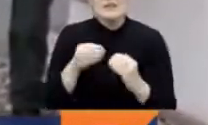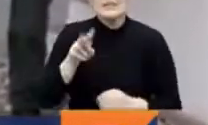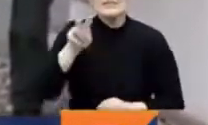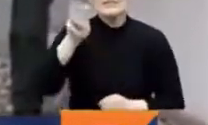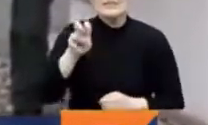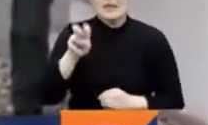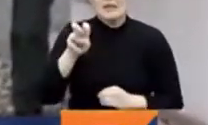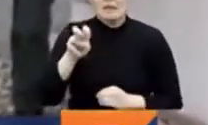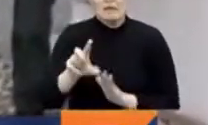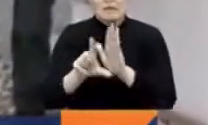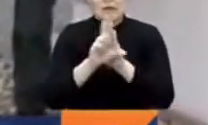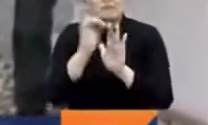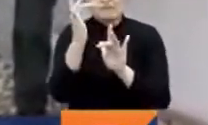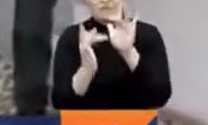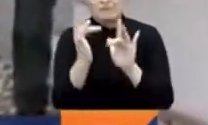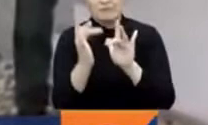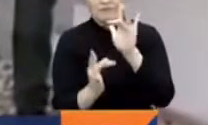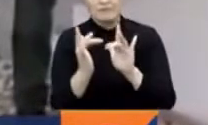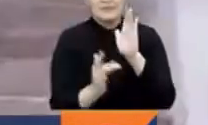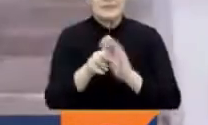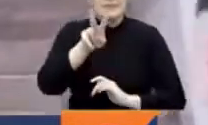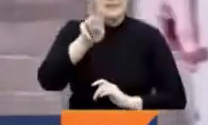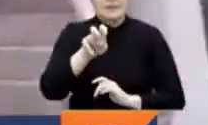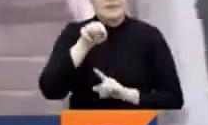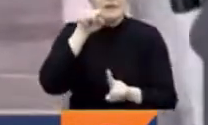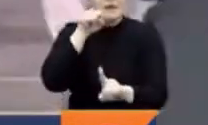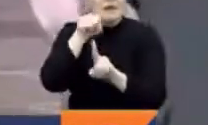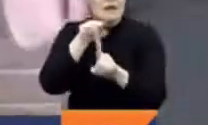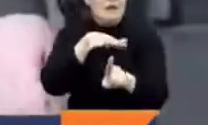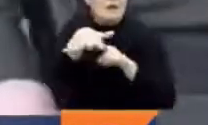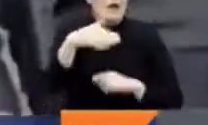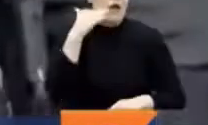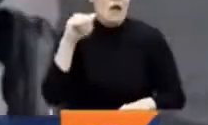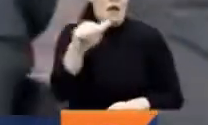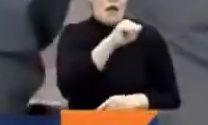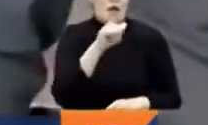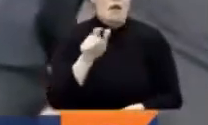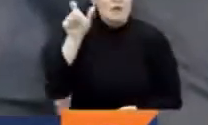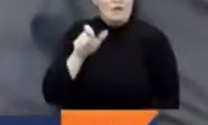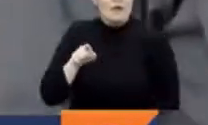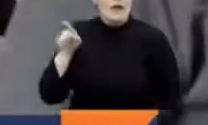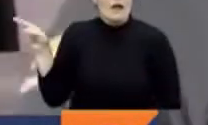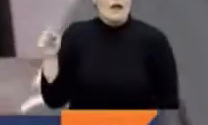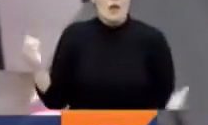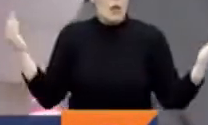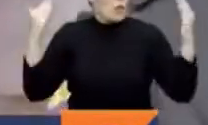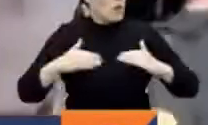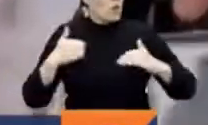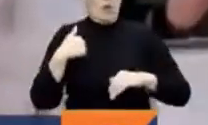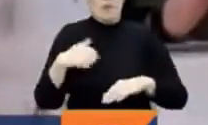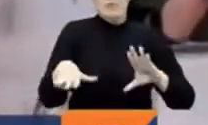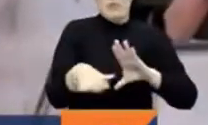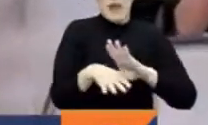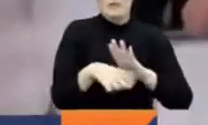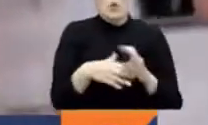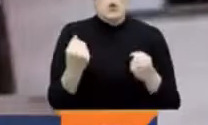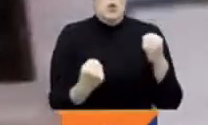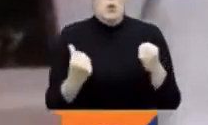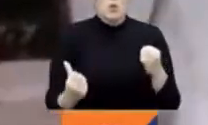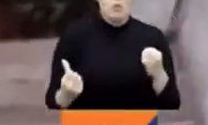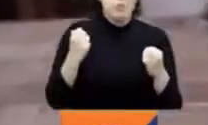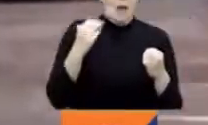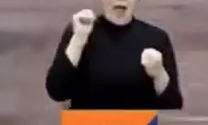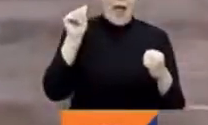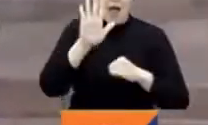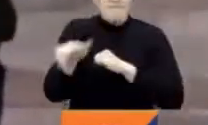más cometidos a mujeres. Alias El Menor delinquía haciéndose pasar por taxista para atacar mujeres. El sujeto fue